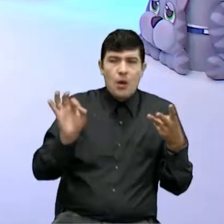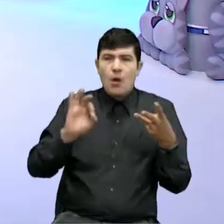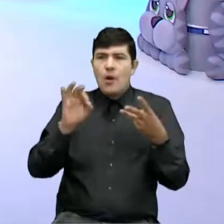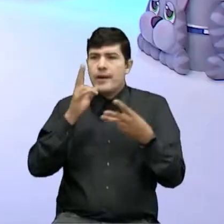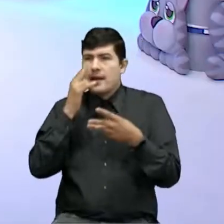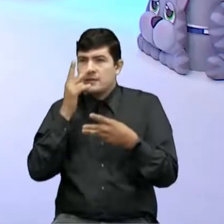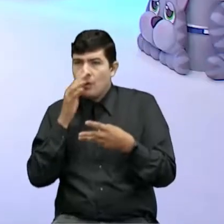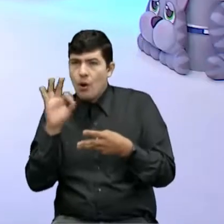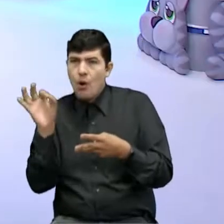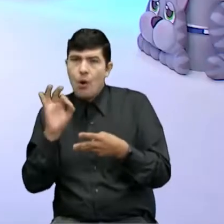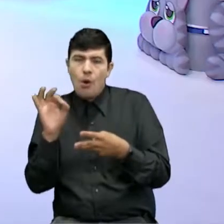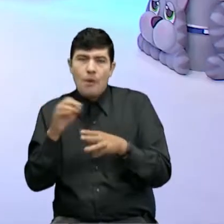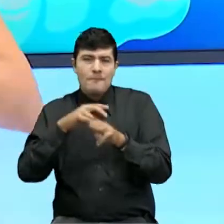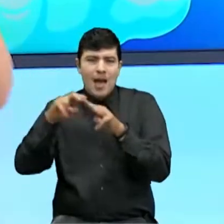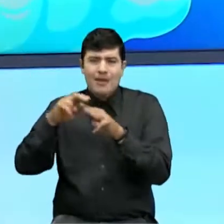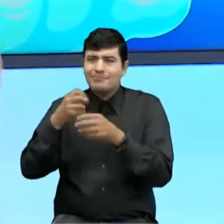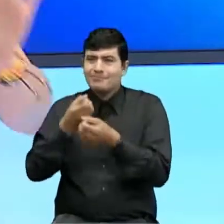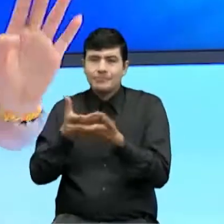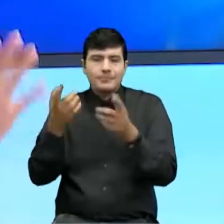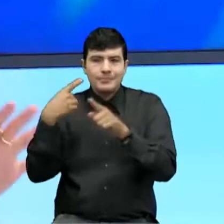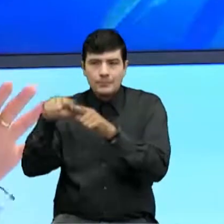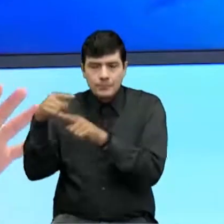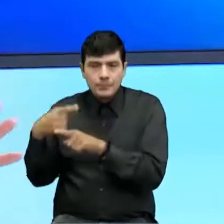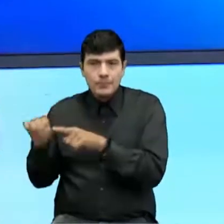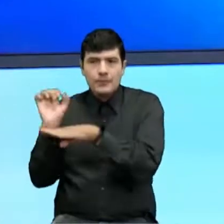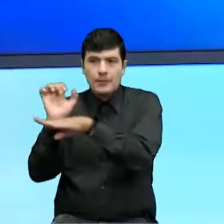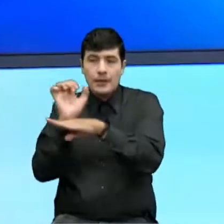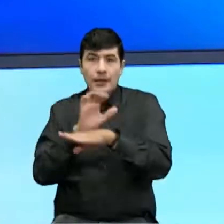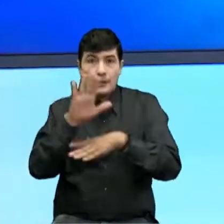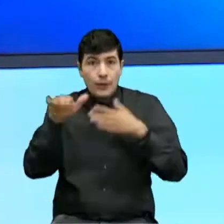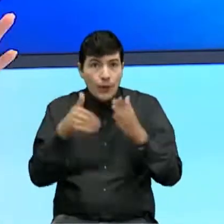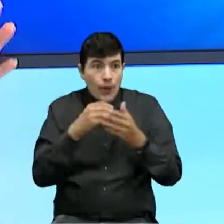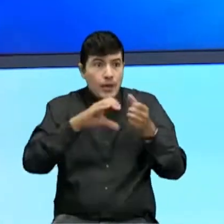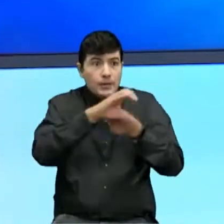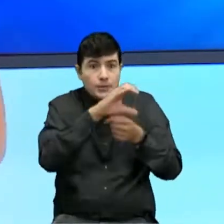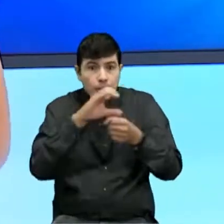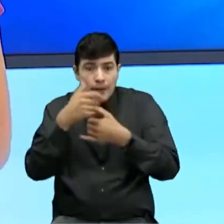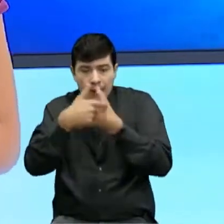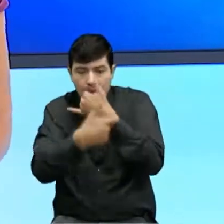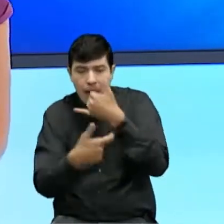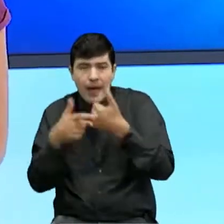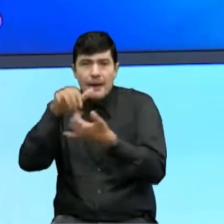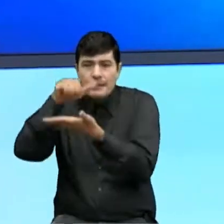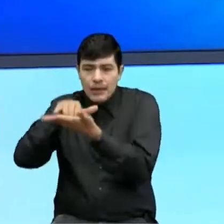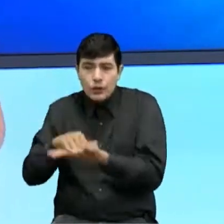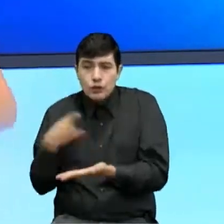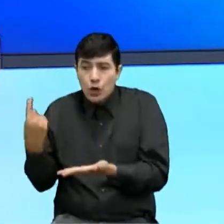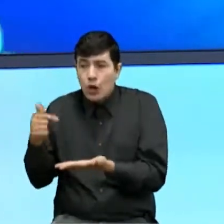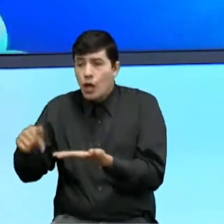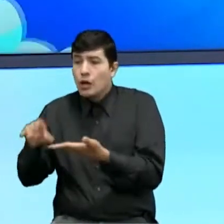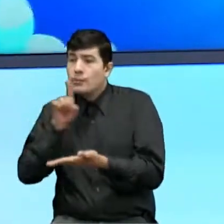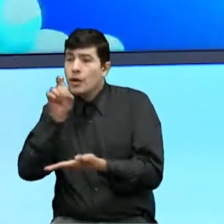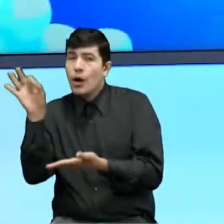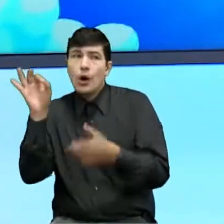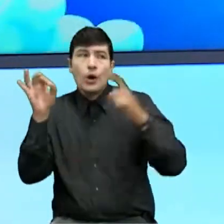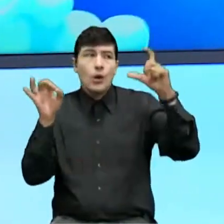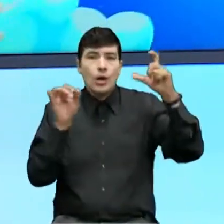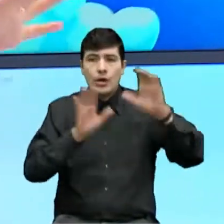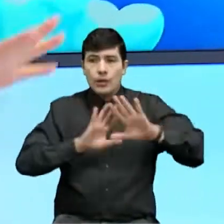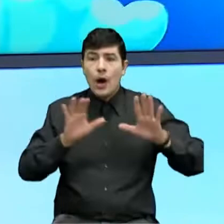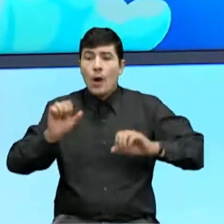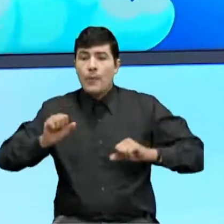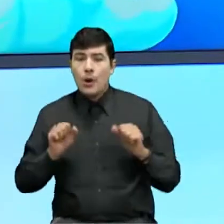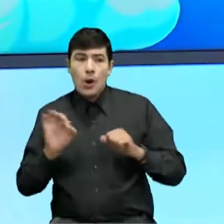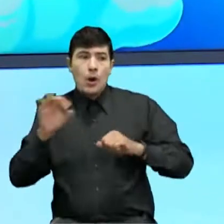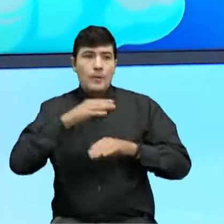Santa Fe, Nacional. Etcétera, etcétera, el resto de equipos, porque en todas las ciudades pasa lo mismo. Eso no podemos decir que es solamente acá en Bucaramanga o en Cúcuta o en